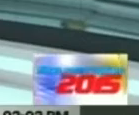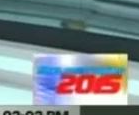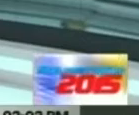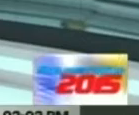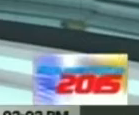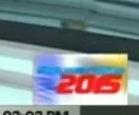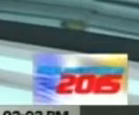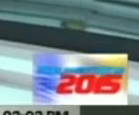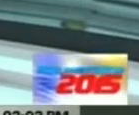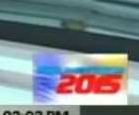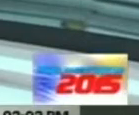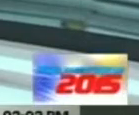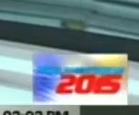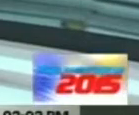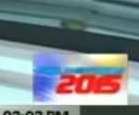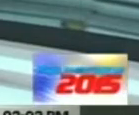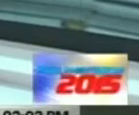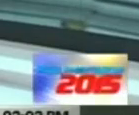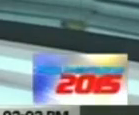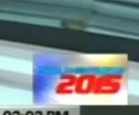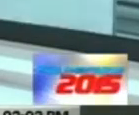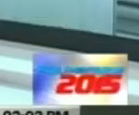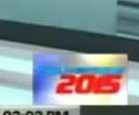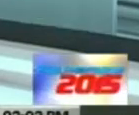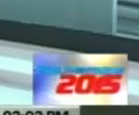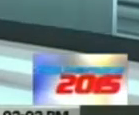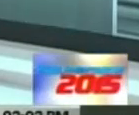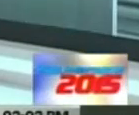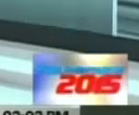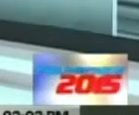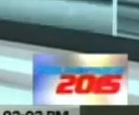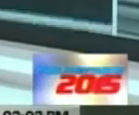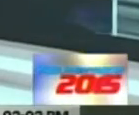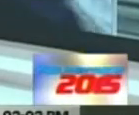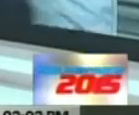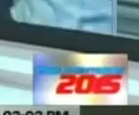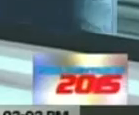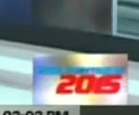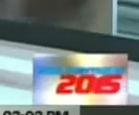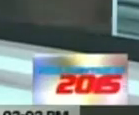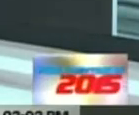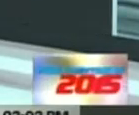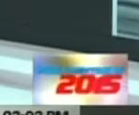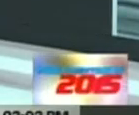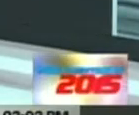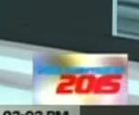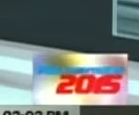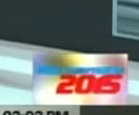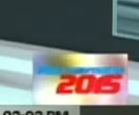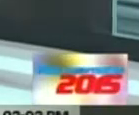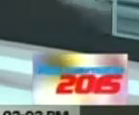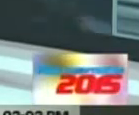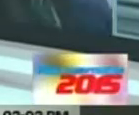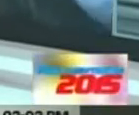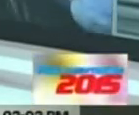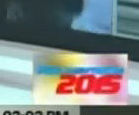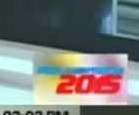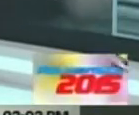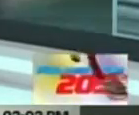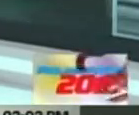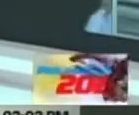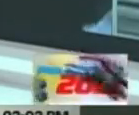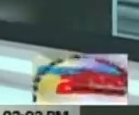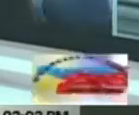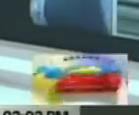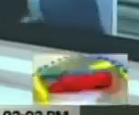Debemos trasladarnos al Miguel Antonio Caro en el 23 en el municipio, en Catia, acá en Caracas. Llega el presidente de la República, Nicolás